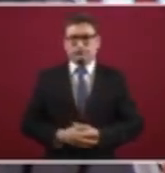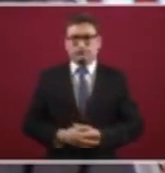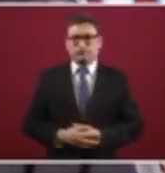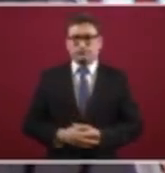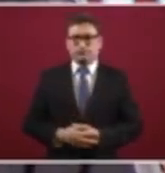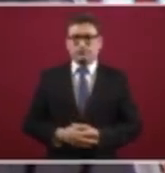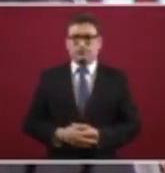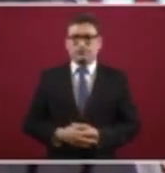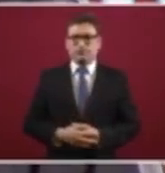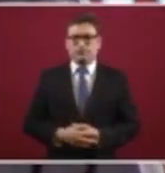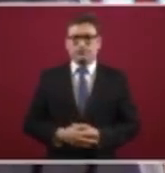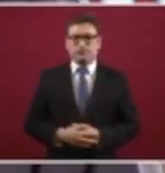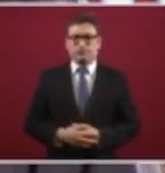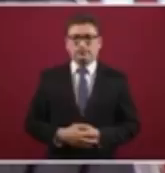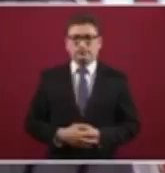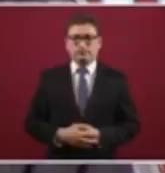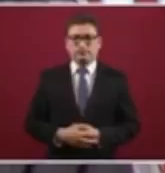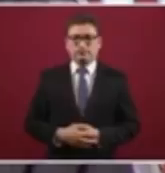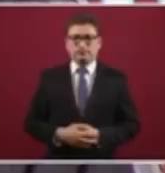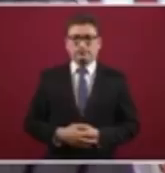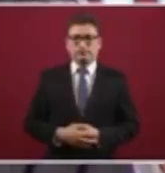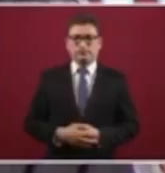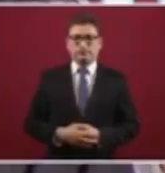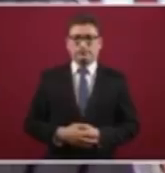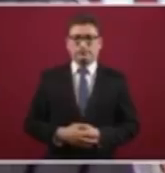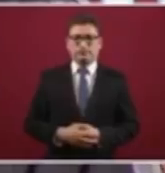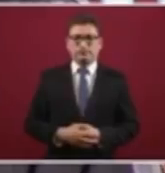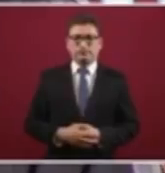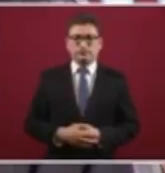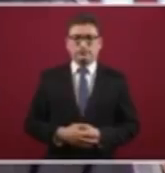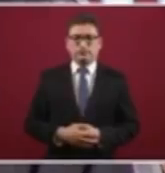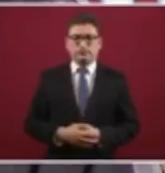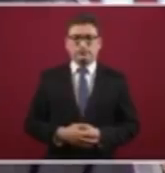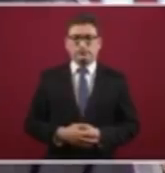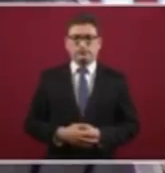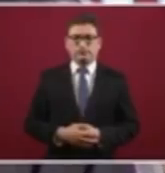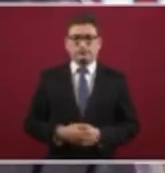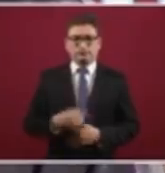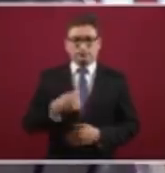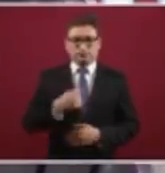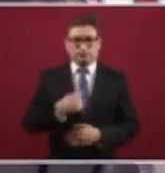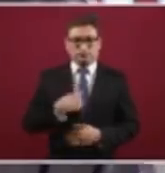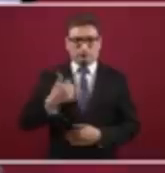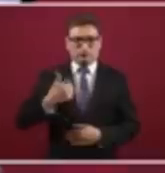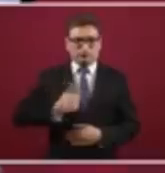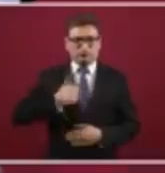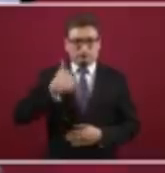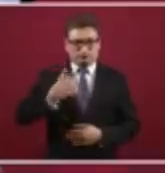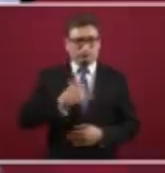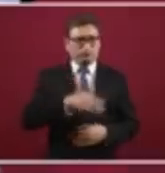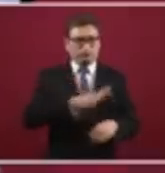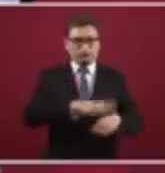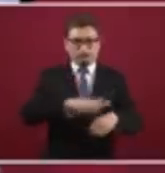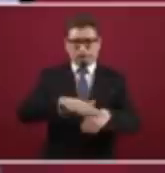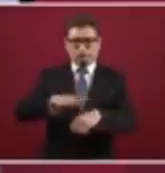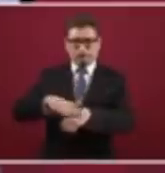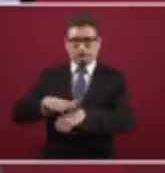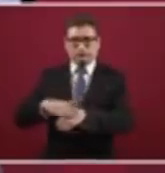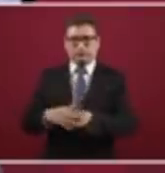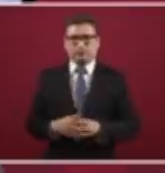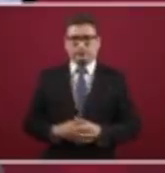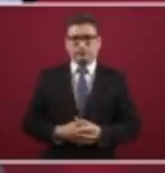y yo aprovecho para hacerle un llamado a los